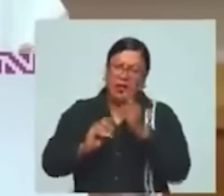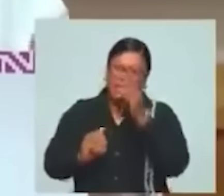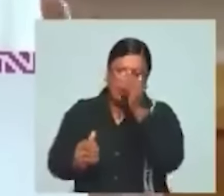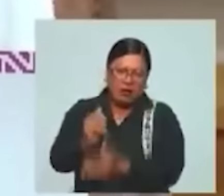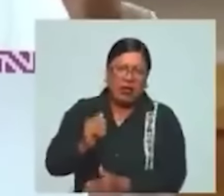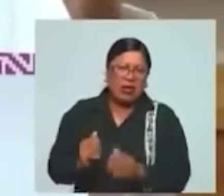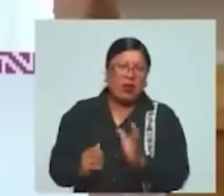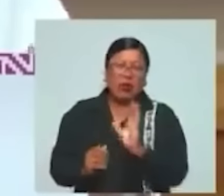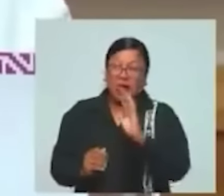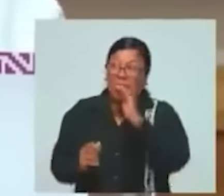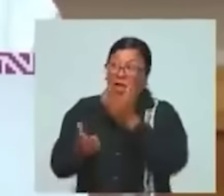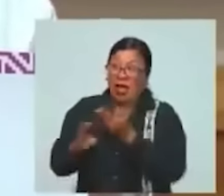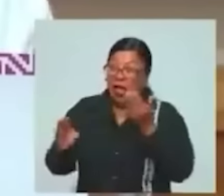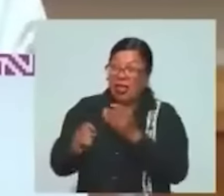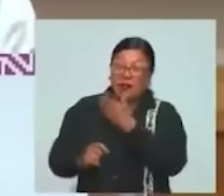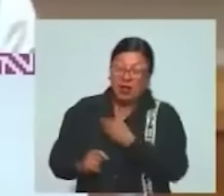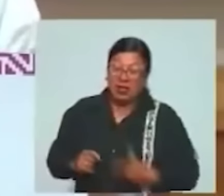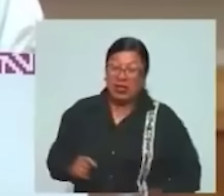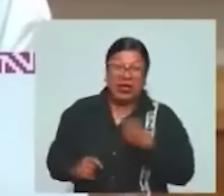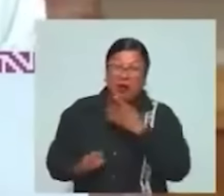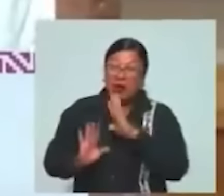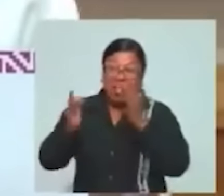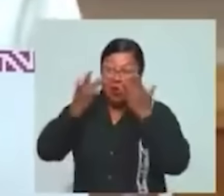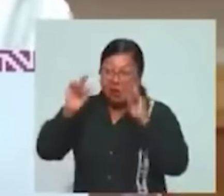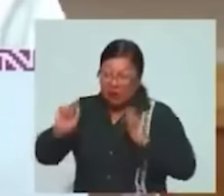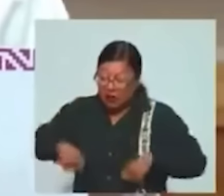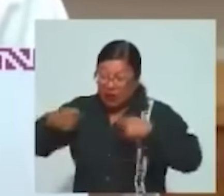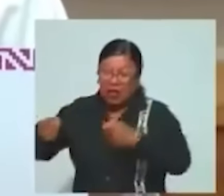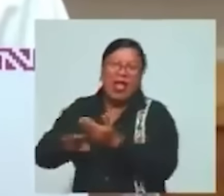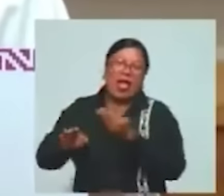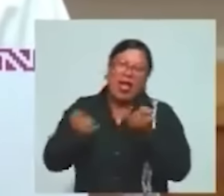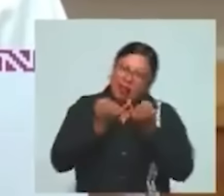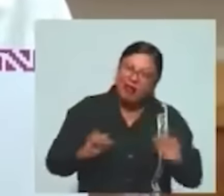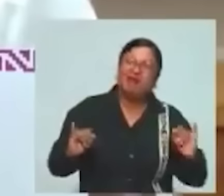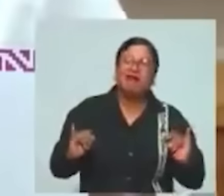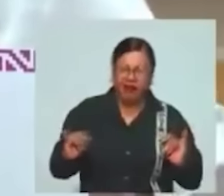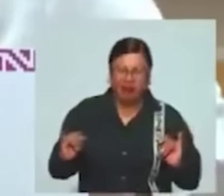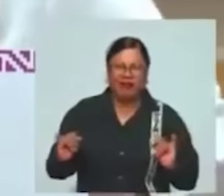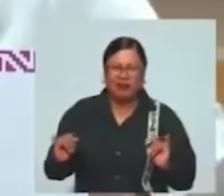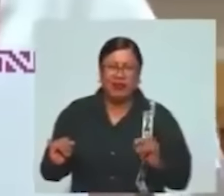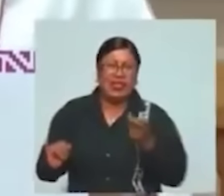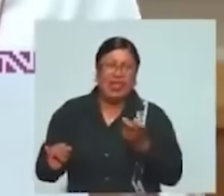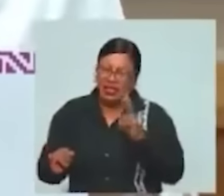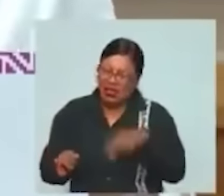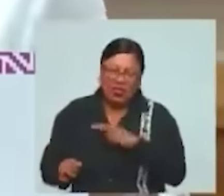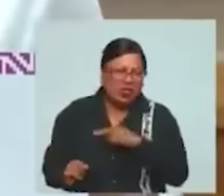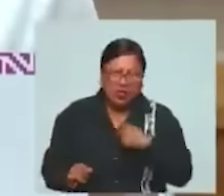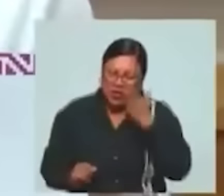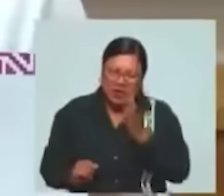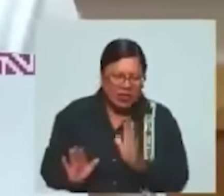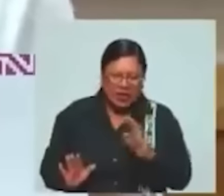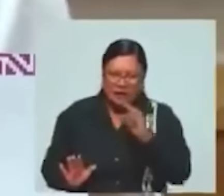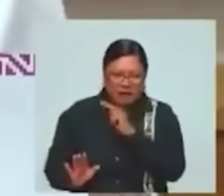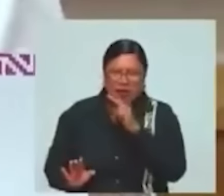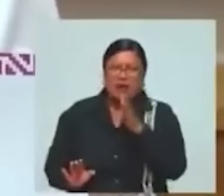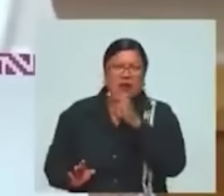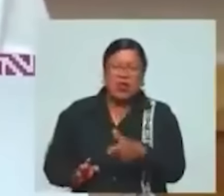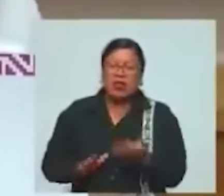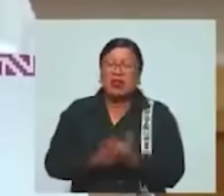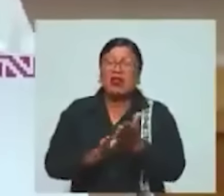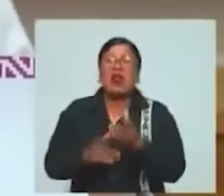antes de que se vaya el presidente de la República. Sí nos interesa, no puede esta obra seguir